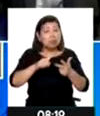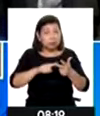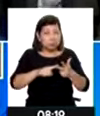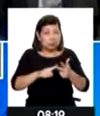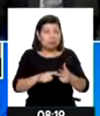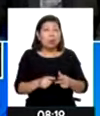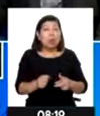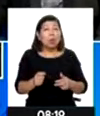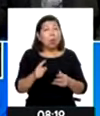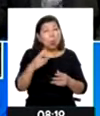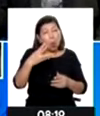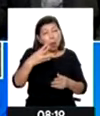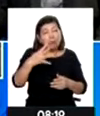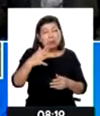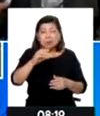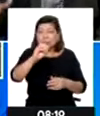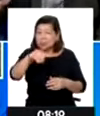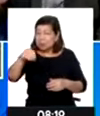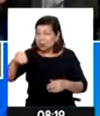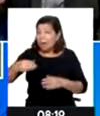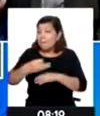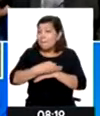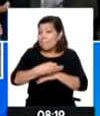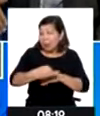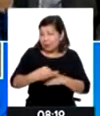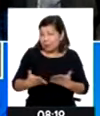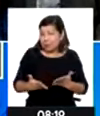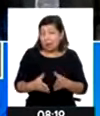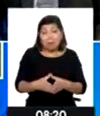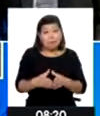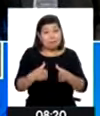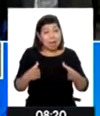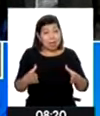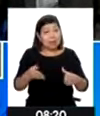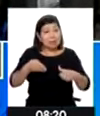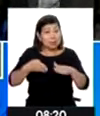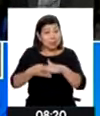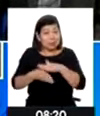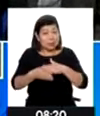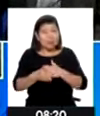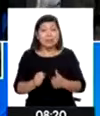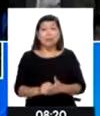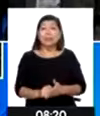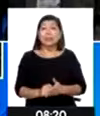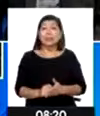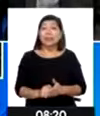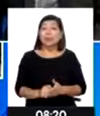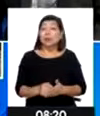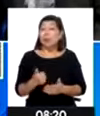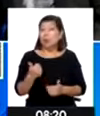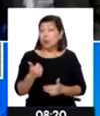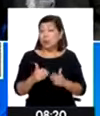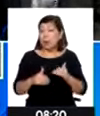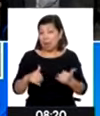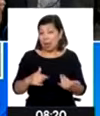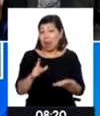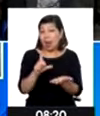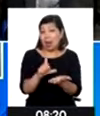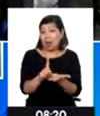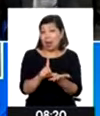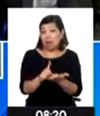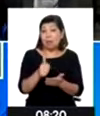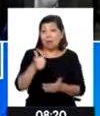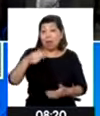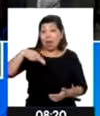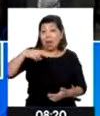en 4 o 5 puntos del país, penales con gran capacidad de albergue. Uno de ellos acá en Lima,